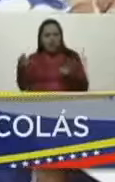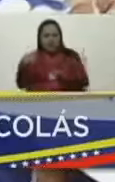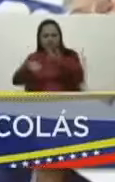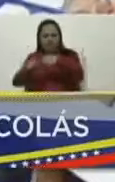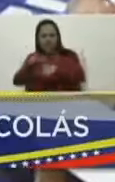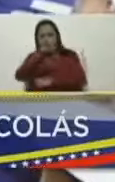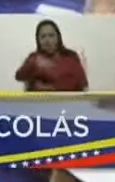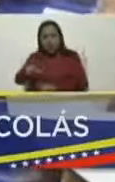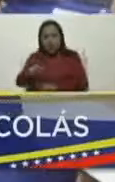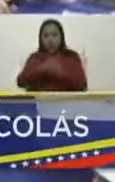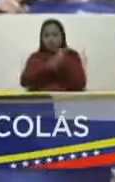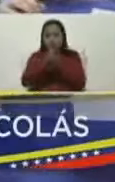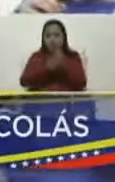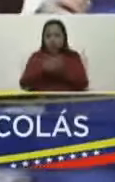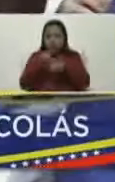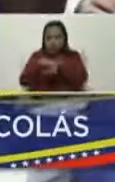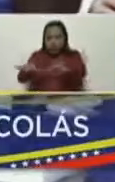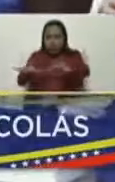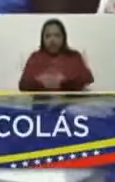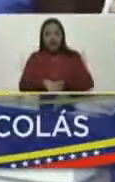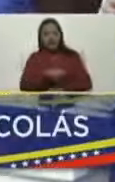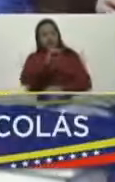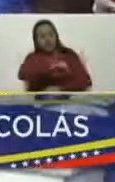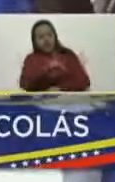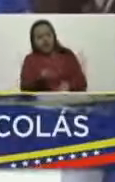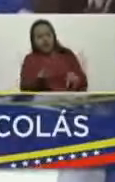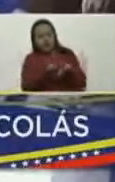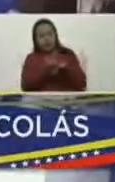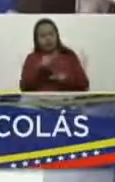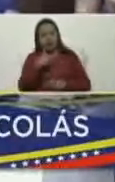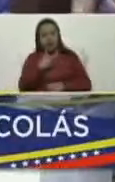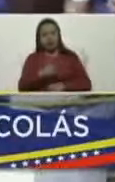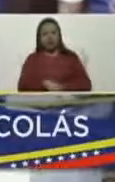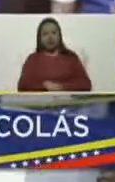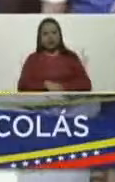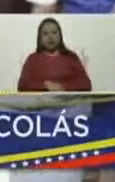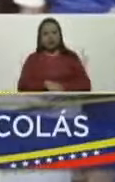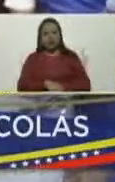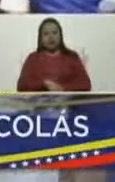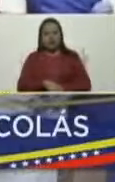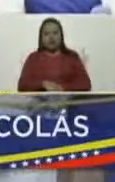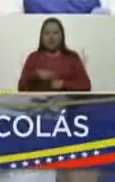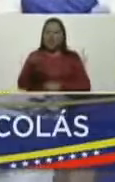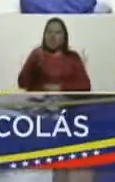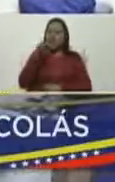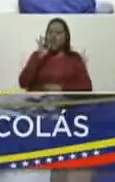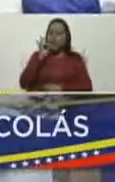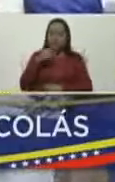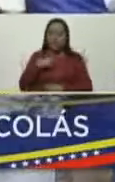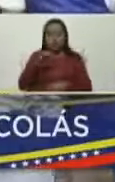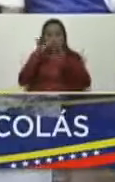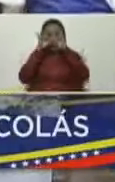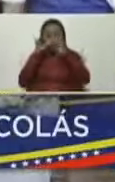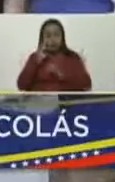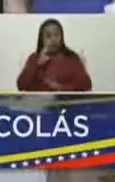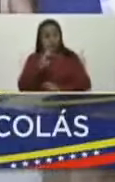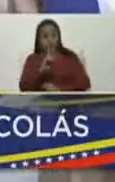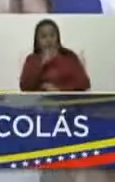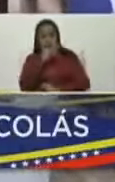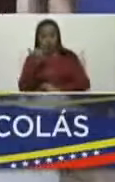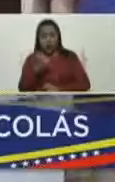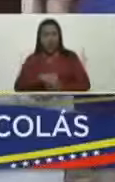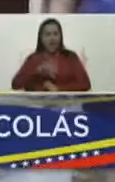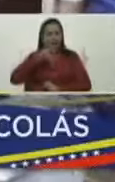vendedores. Otros emprendedores también como yo. Correcto. Sí, y este café que tenemos aquí, me puse los lentes para verlo bien.